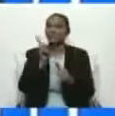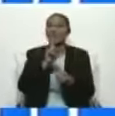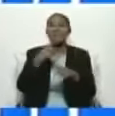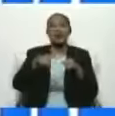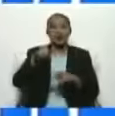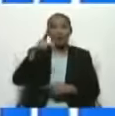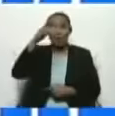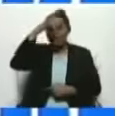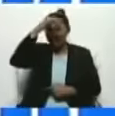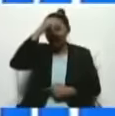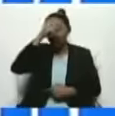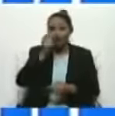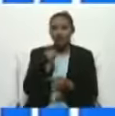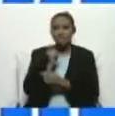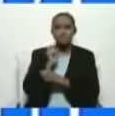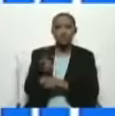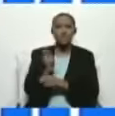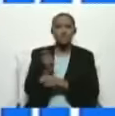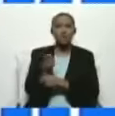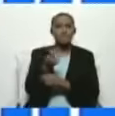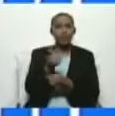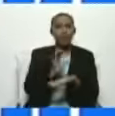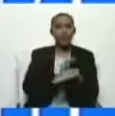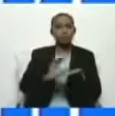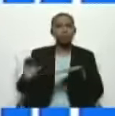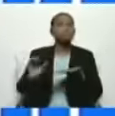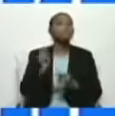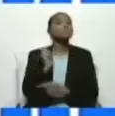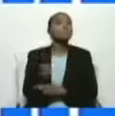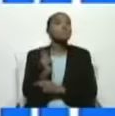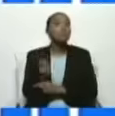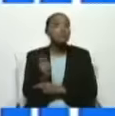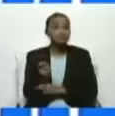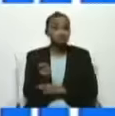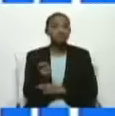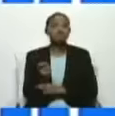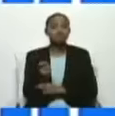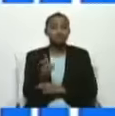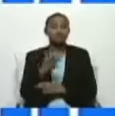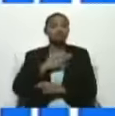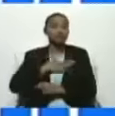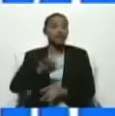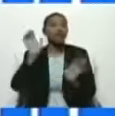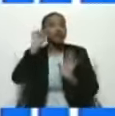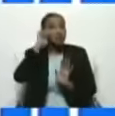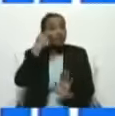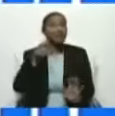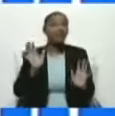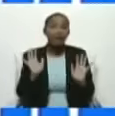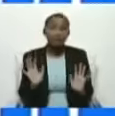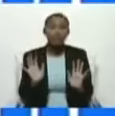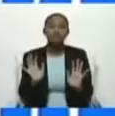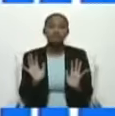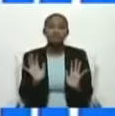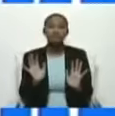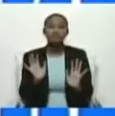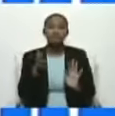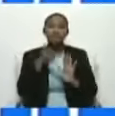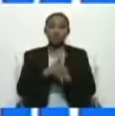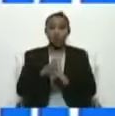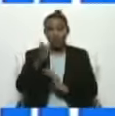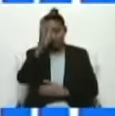borrar todas las partes donde sale. Pero yo me acuerdo muy bien, señor Manuel Rosales, gobernador del estado